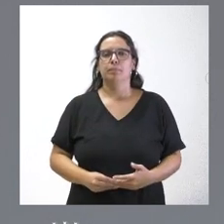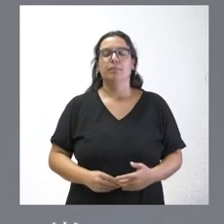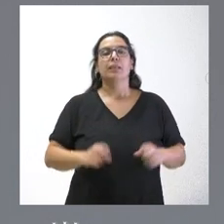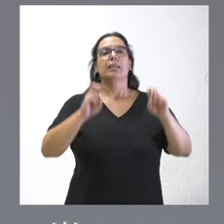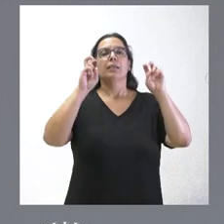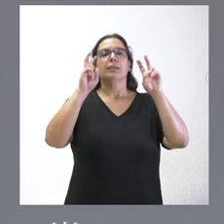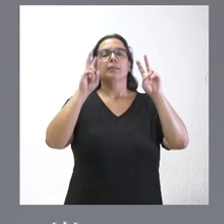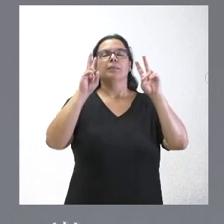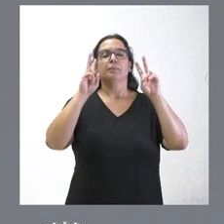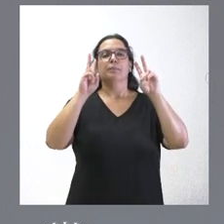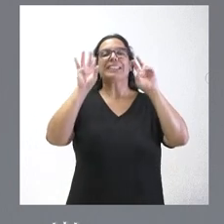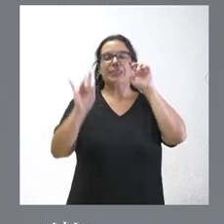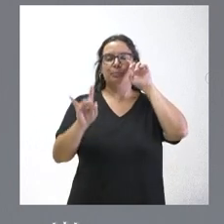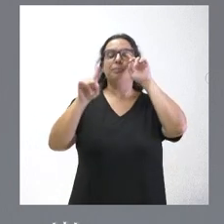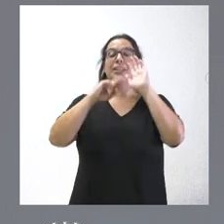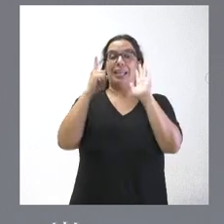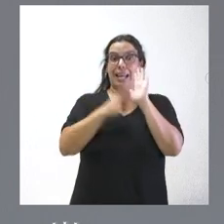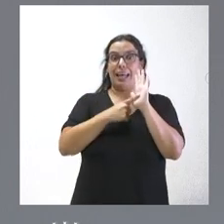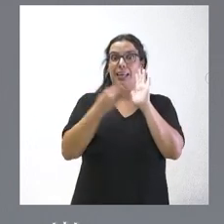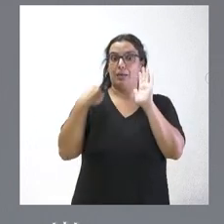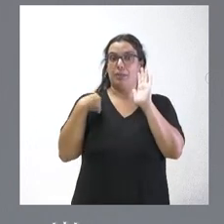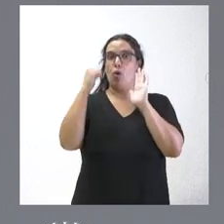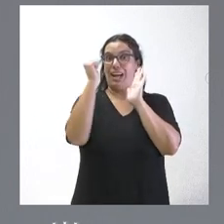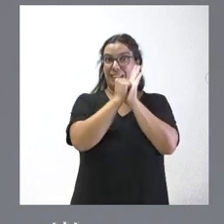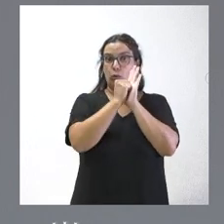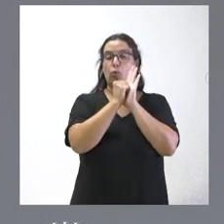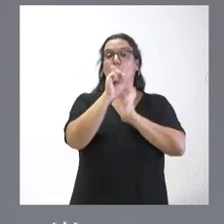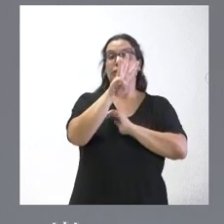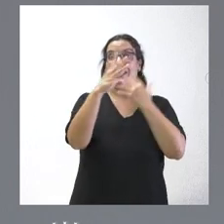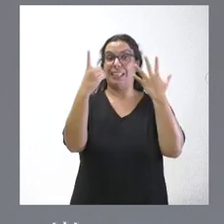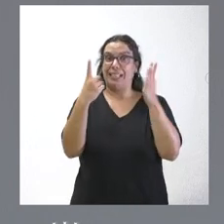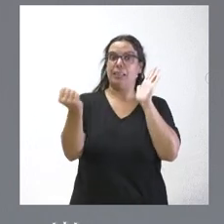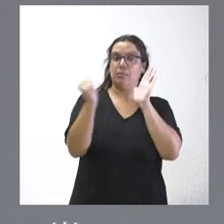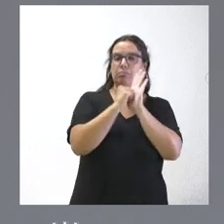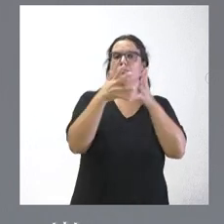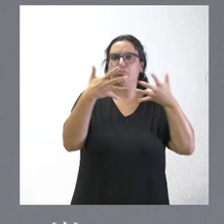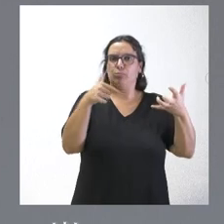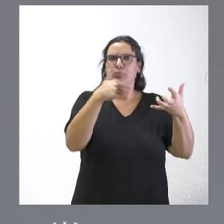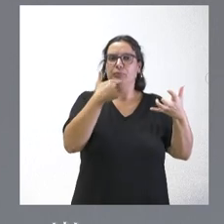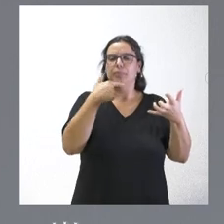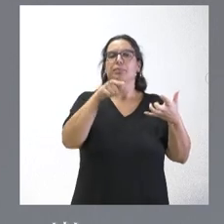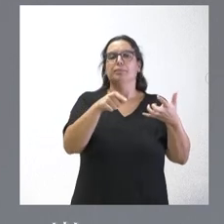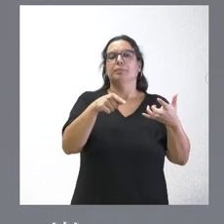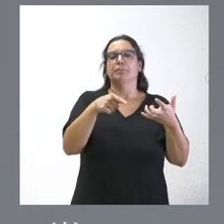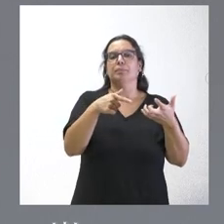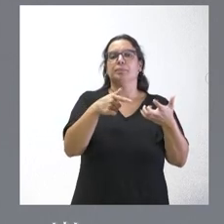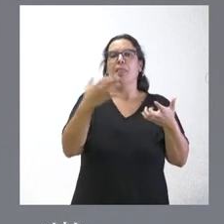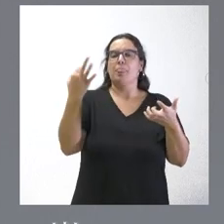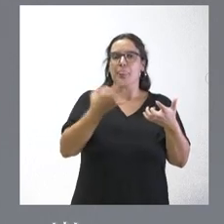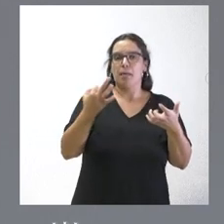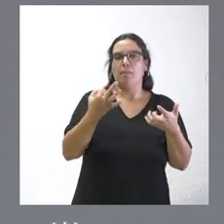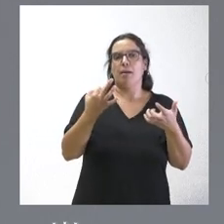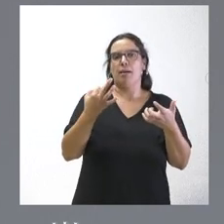atención la ley incluye un artículo el artículo 36 en que se pone de manifiesto que tiene que existir